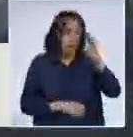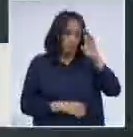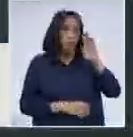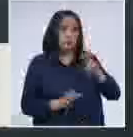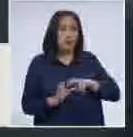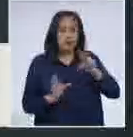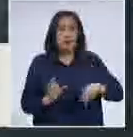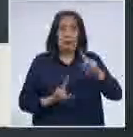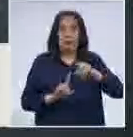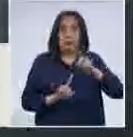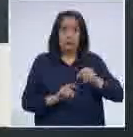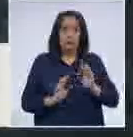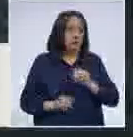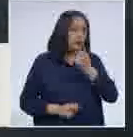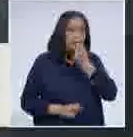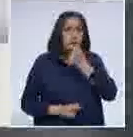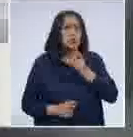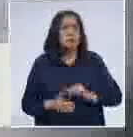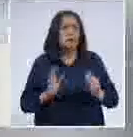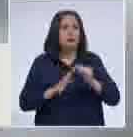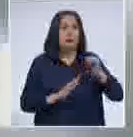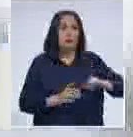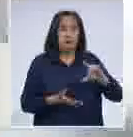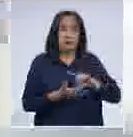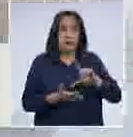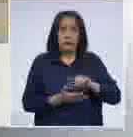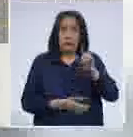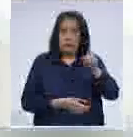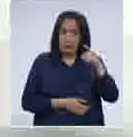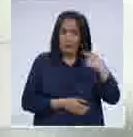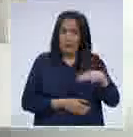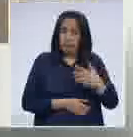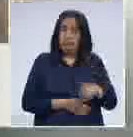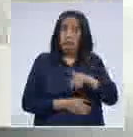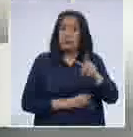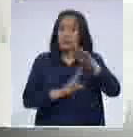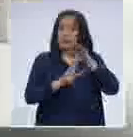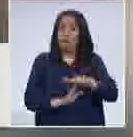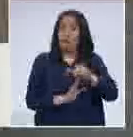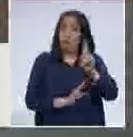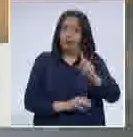de un taxi para poner orden. Según la Municipalidad de Lima, este abuso contra la autoridad no